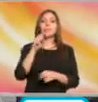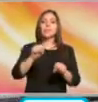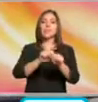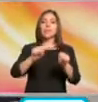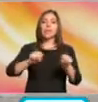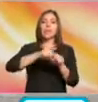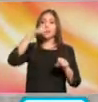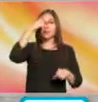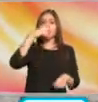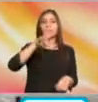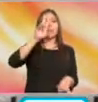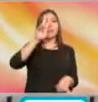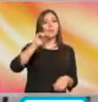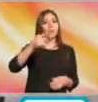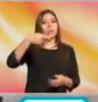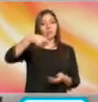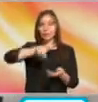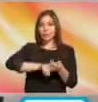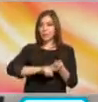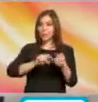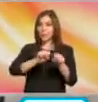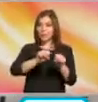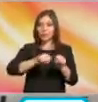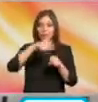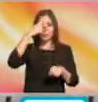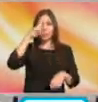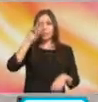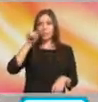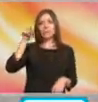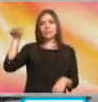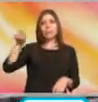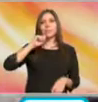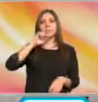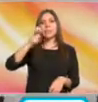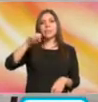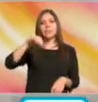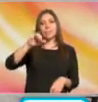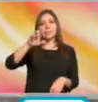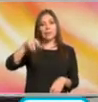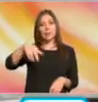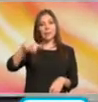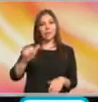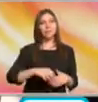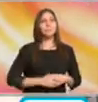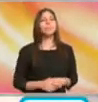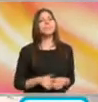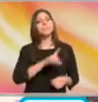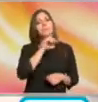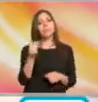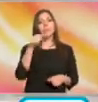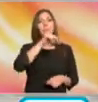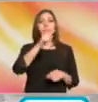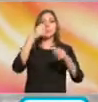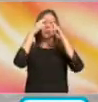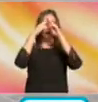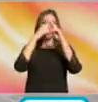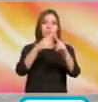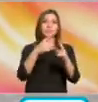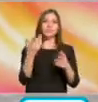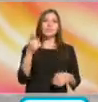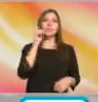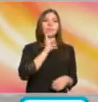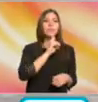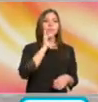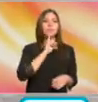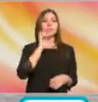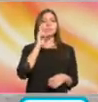México, que no fue en el interior del Salón México, sino en el Esmirna. Y acá un homenaje a la 10ª musa,